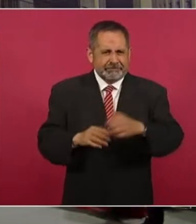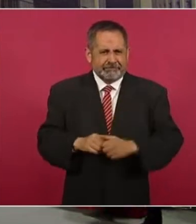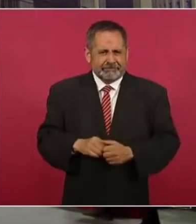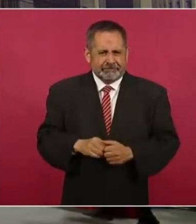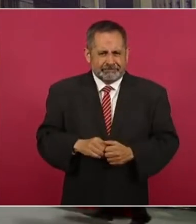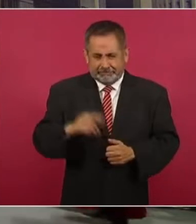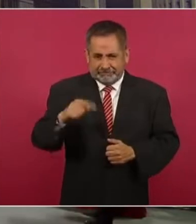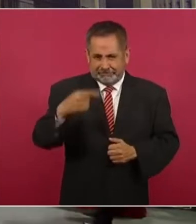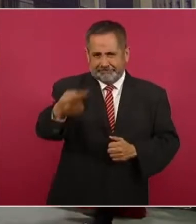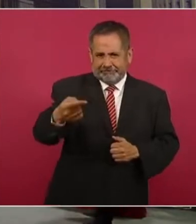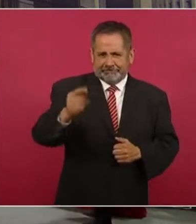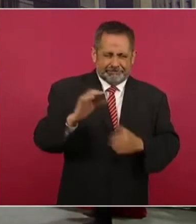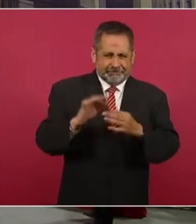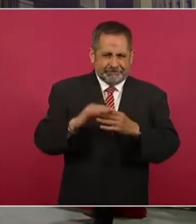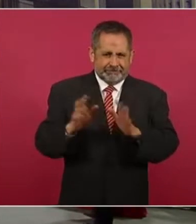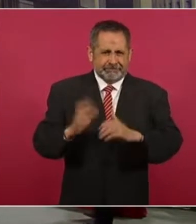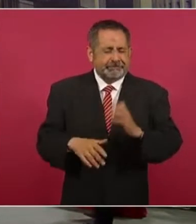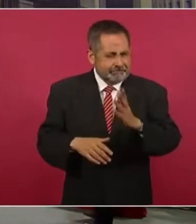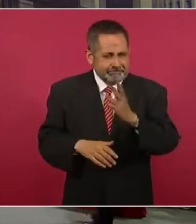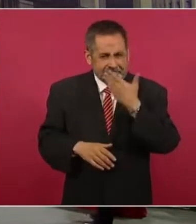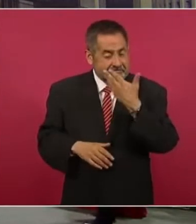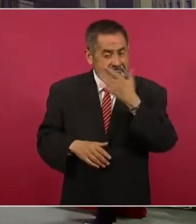No, te va a tocar ahorita. No, y además,